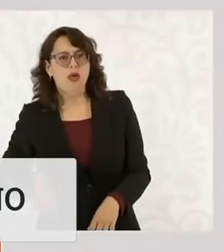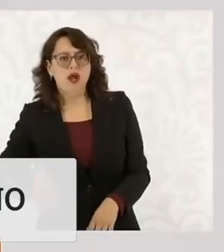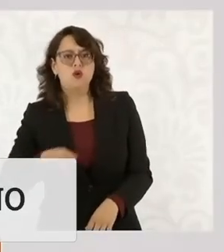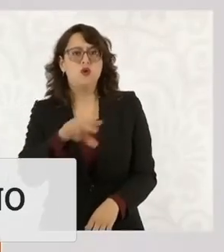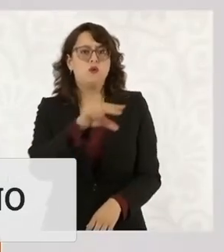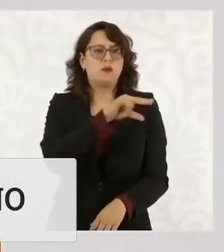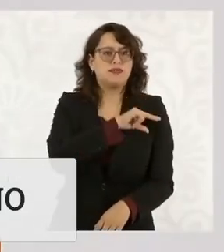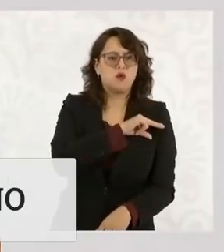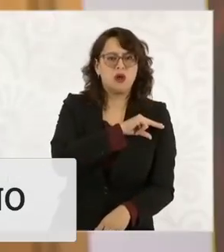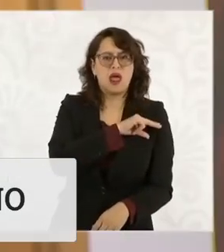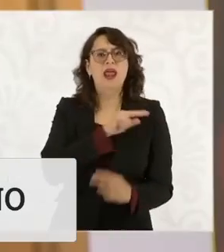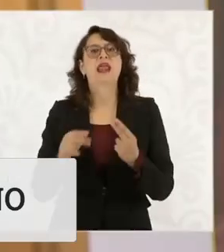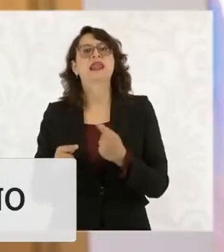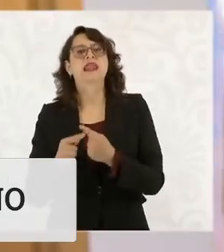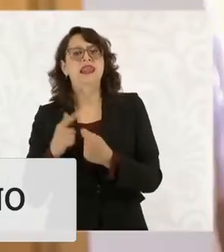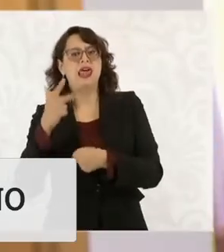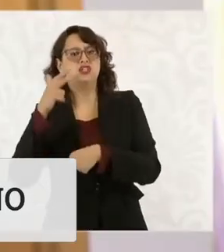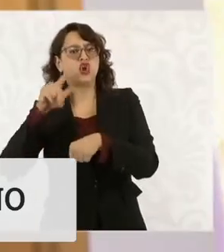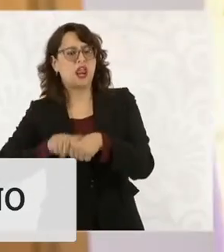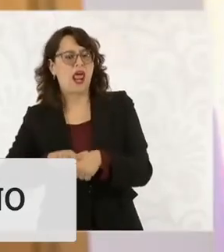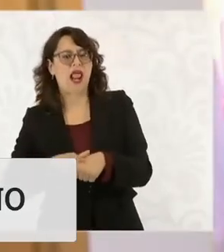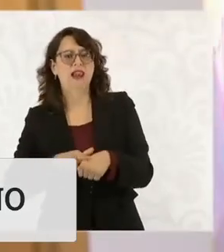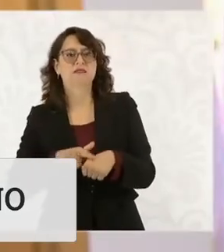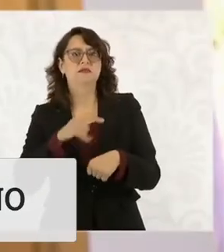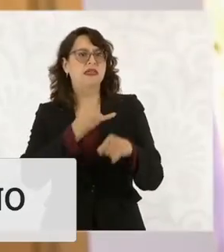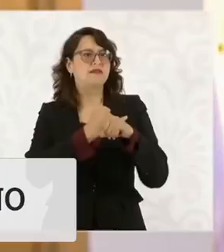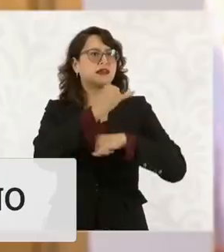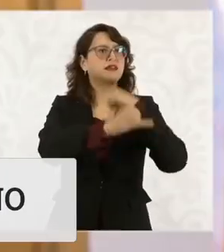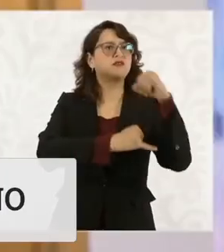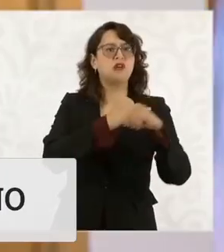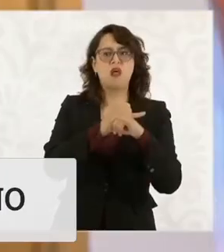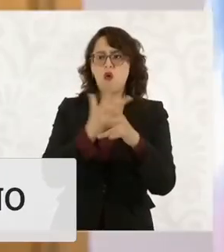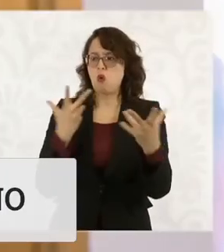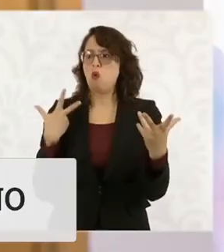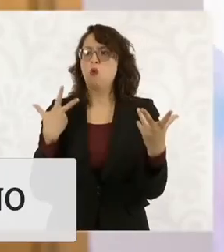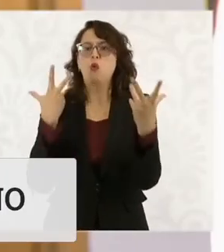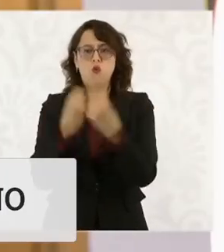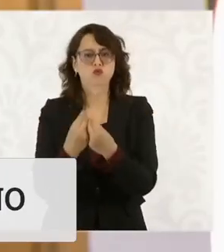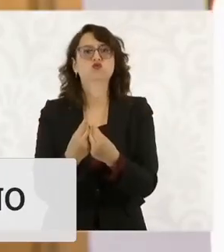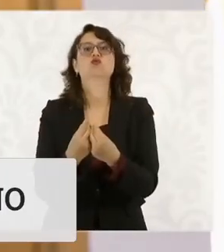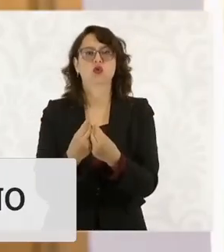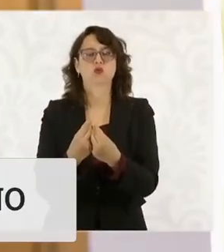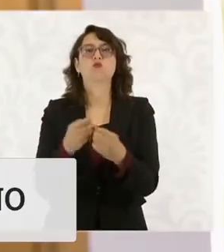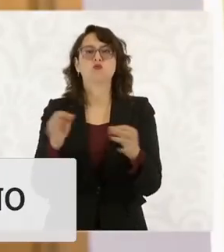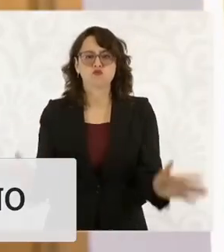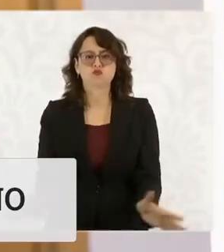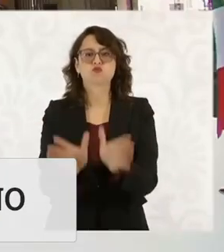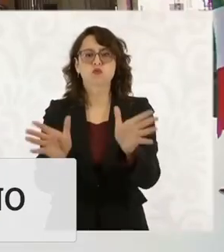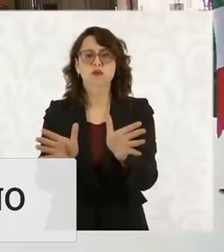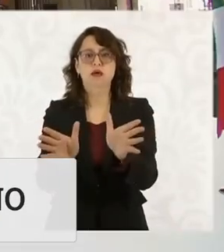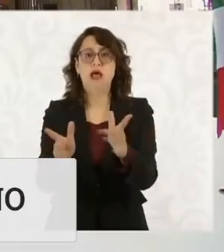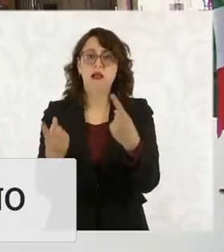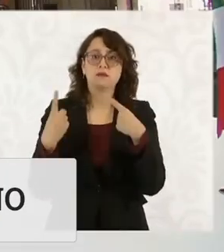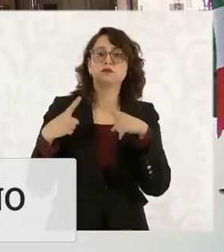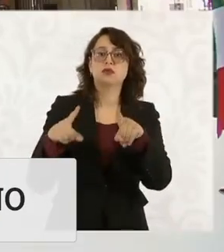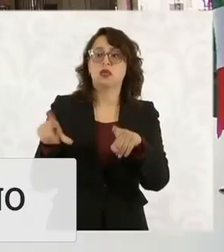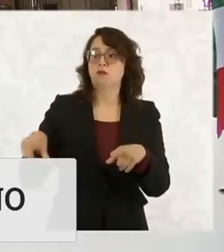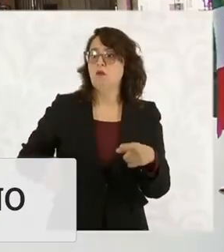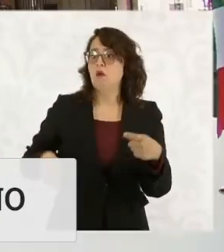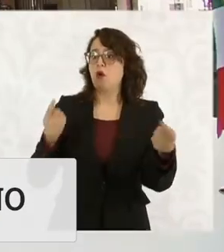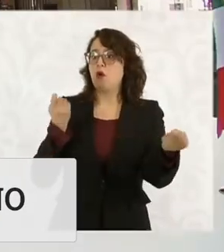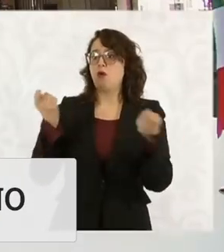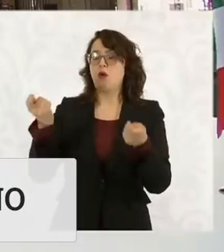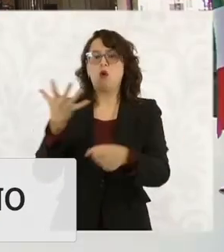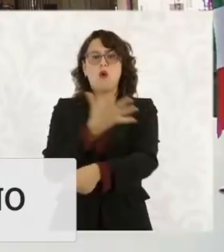nacional y extranjera, al tiempo que se gobierna con honestidad y austeridad republicana. El